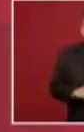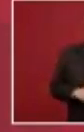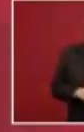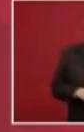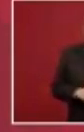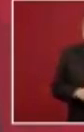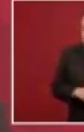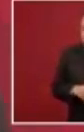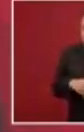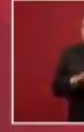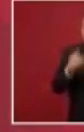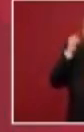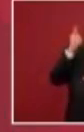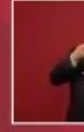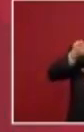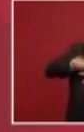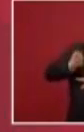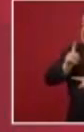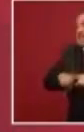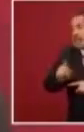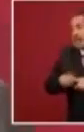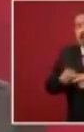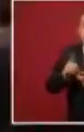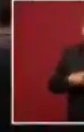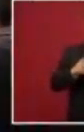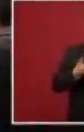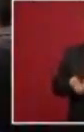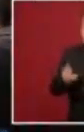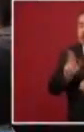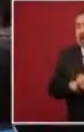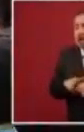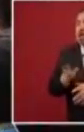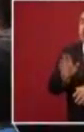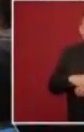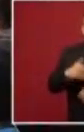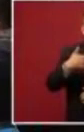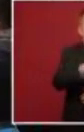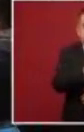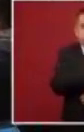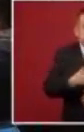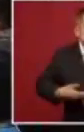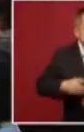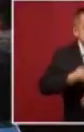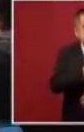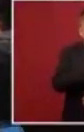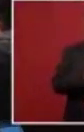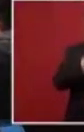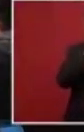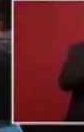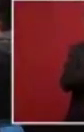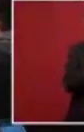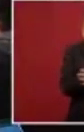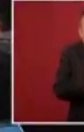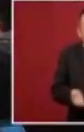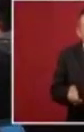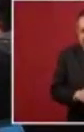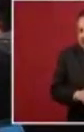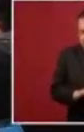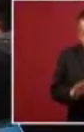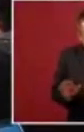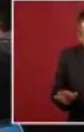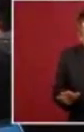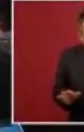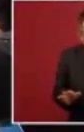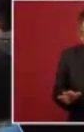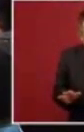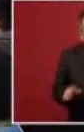La identidad de las personas, en qué hospital se encuentran, por qué el presidente saluda y besa, no tiene un sentido técnico. Y termino con un tema